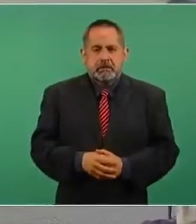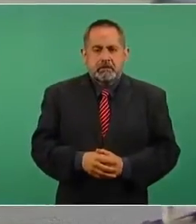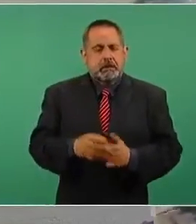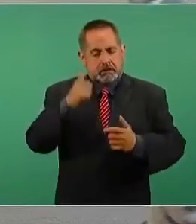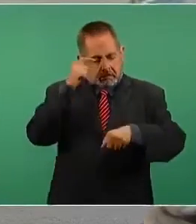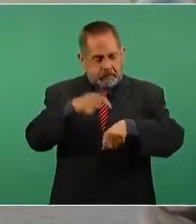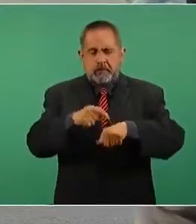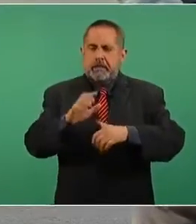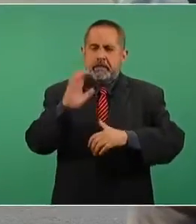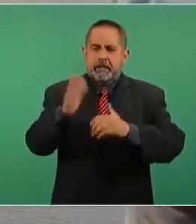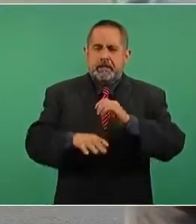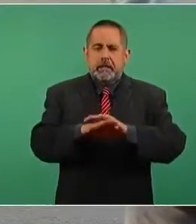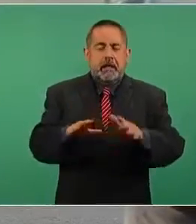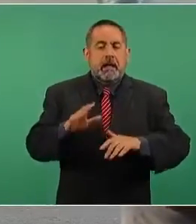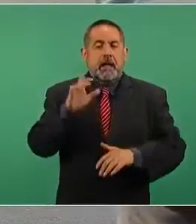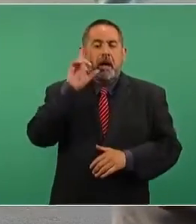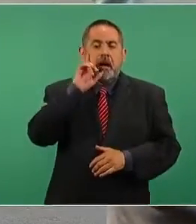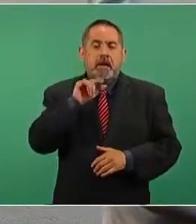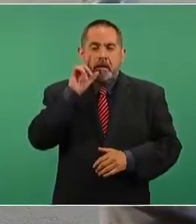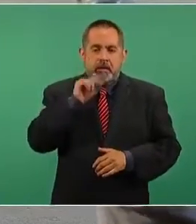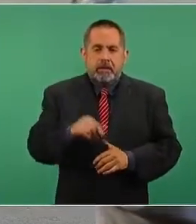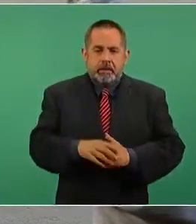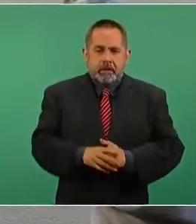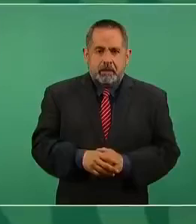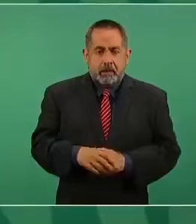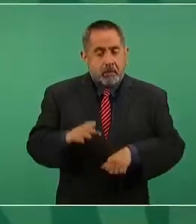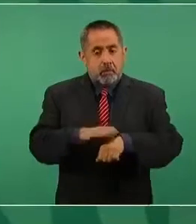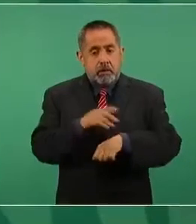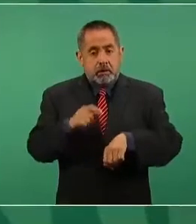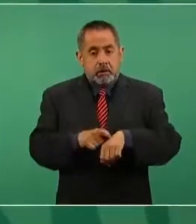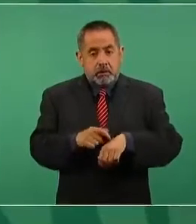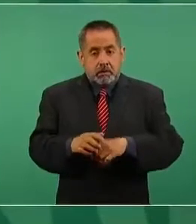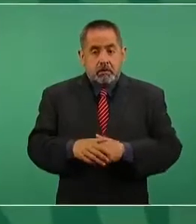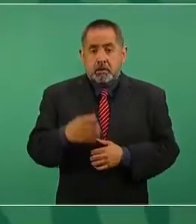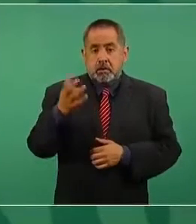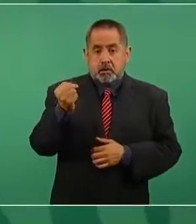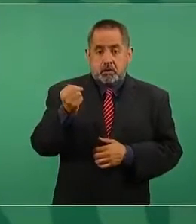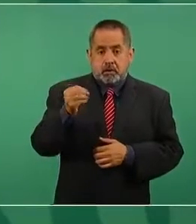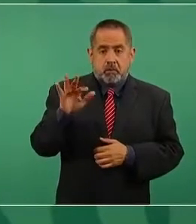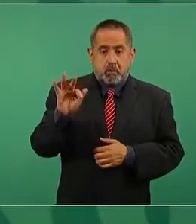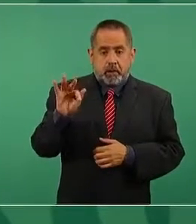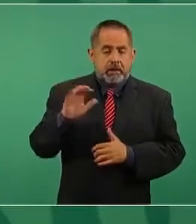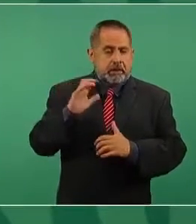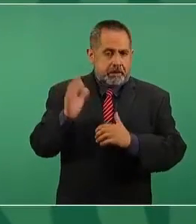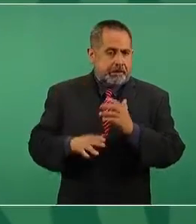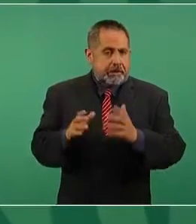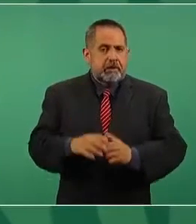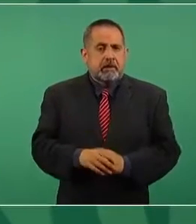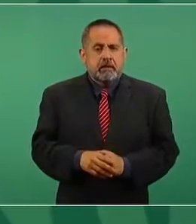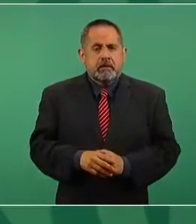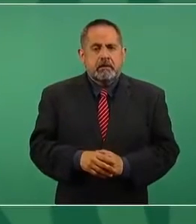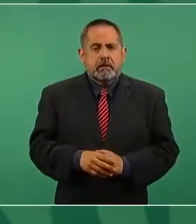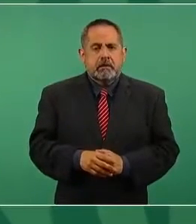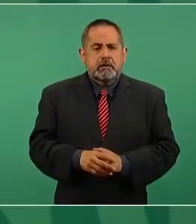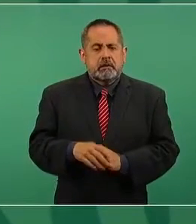Yo creo que ya, vamos a mañana, porque son 9:40